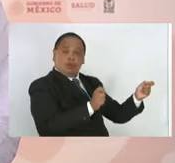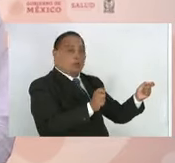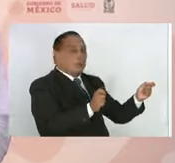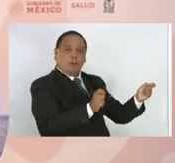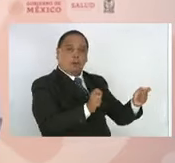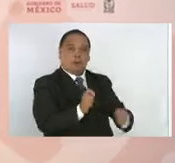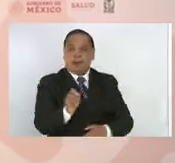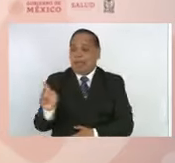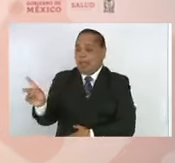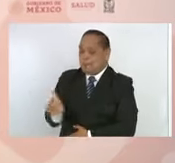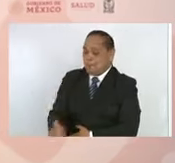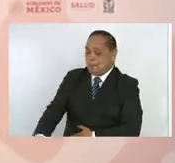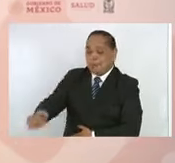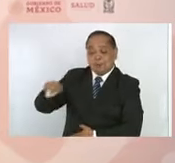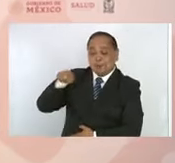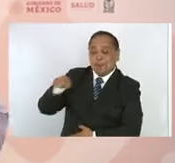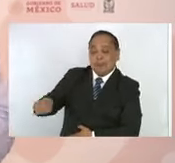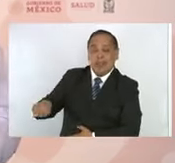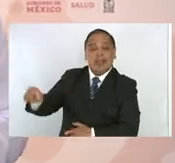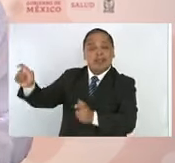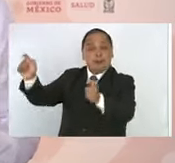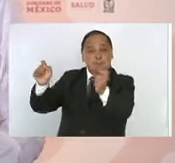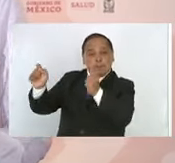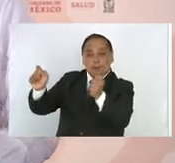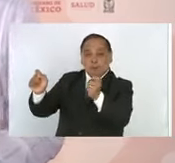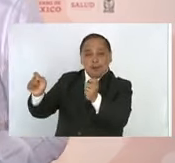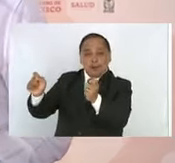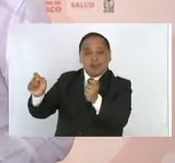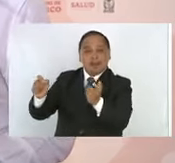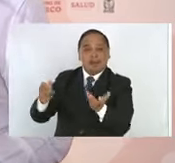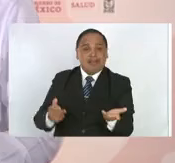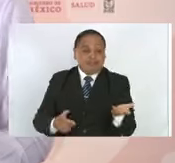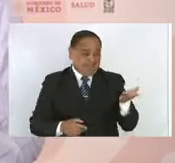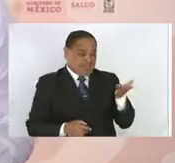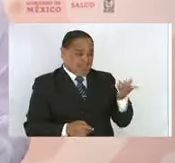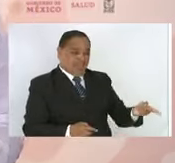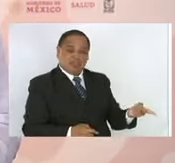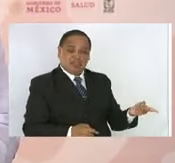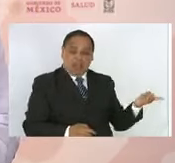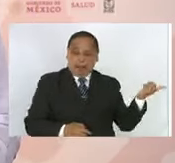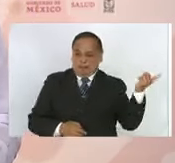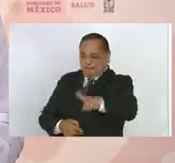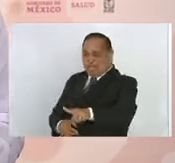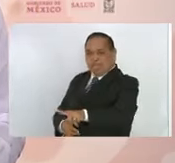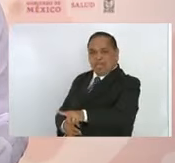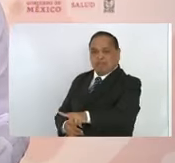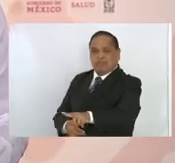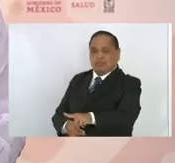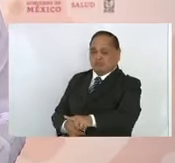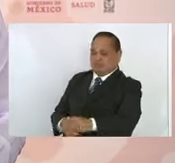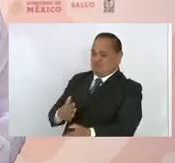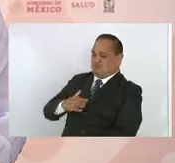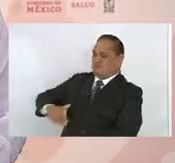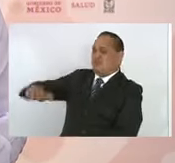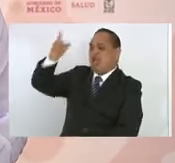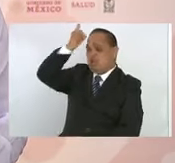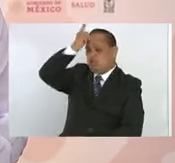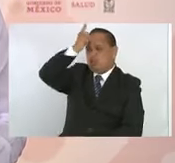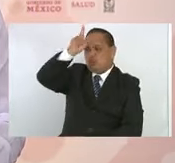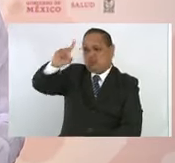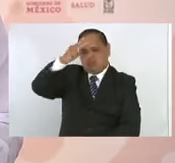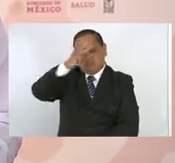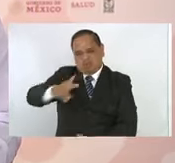no mandan los que se sentían dueños de